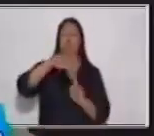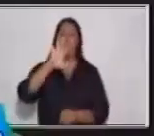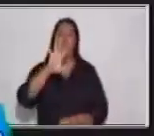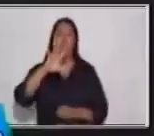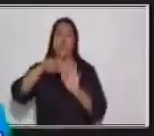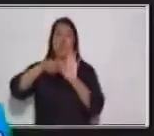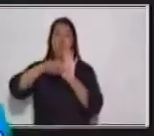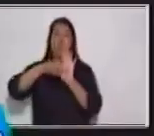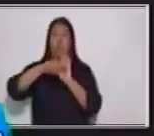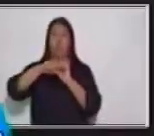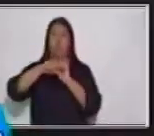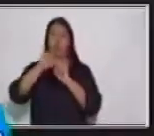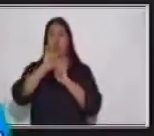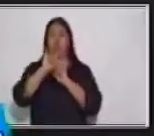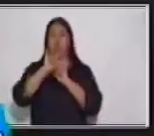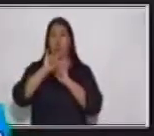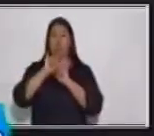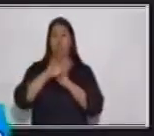10.